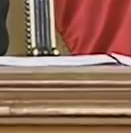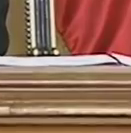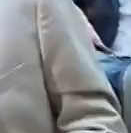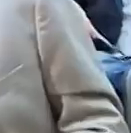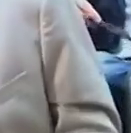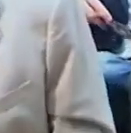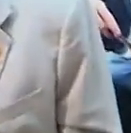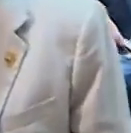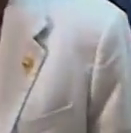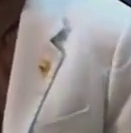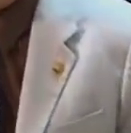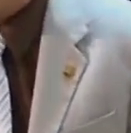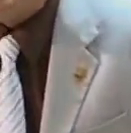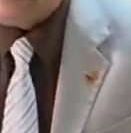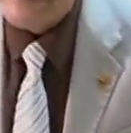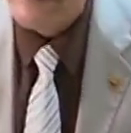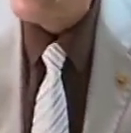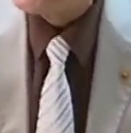Señora presidenta.